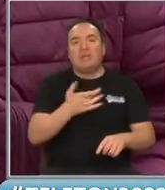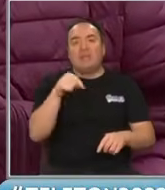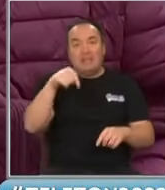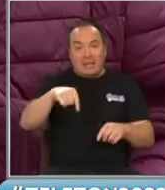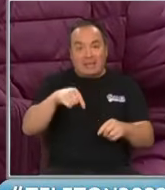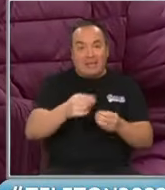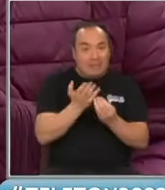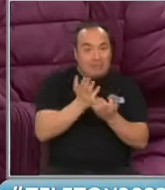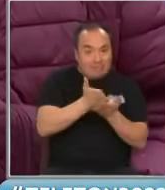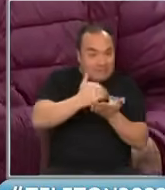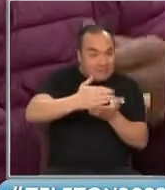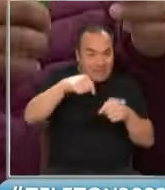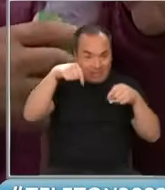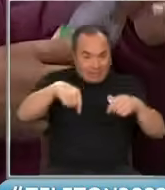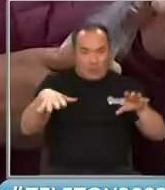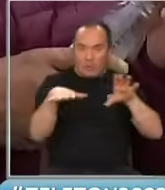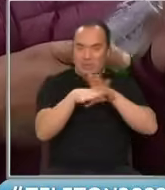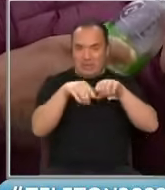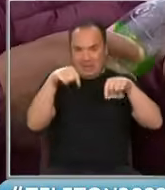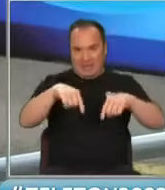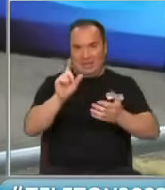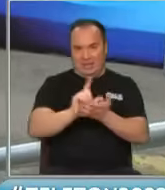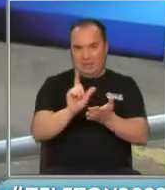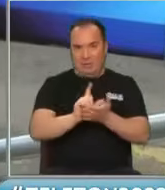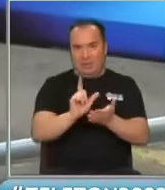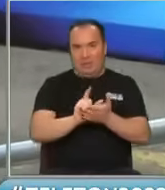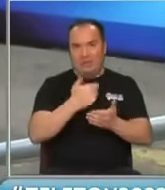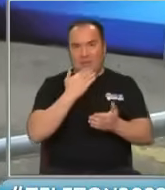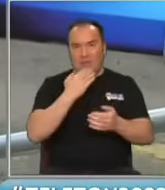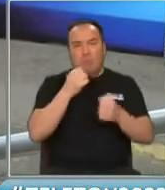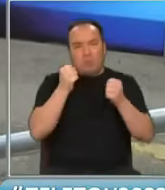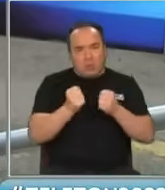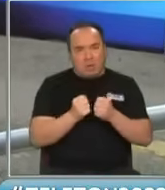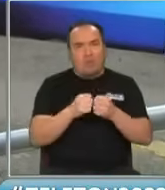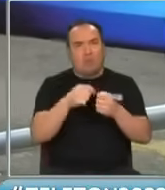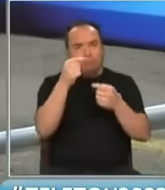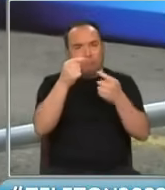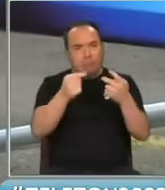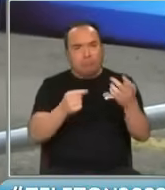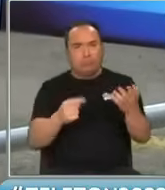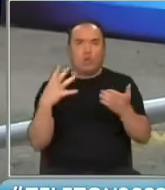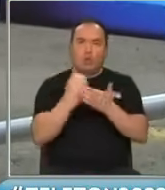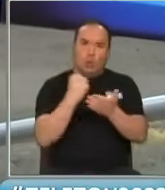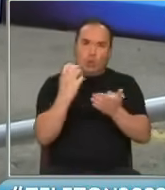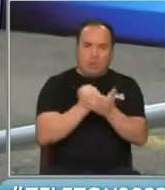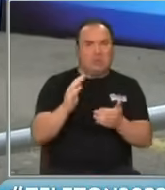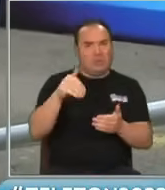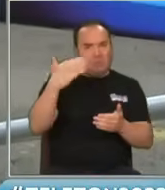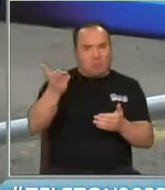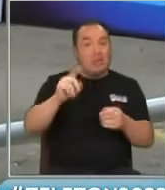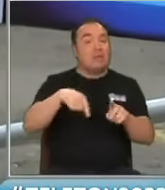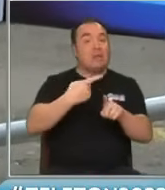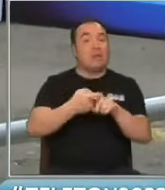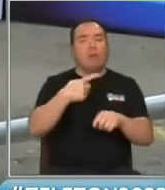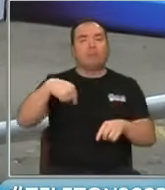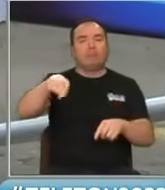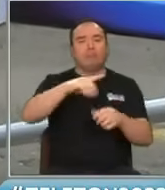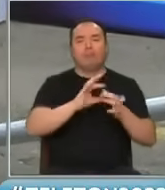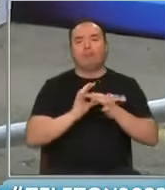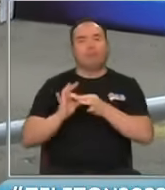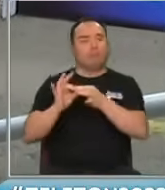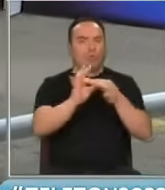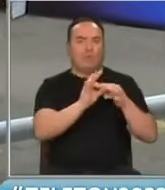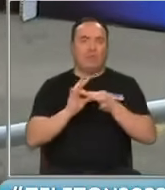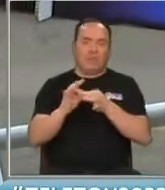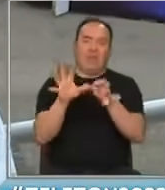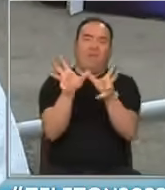Caleta Portales. Lo da más ámbito de poder seguir logrando cosas como queremos nosotros y lo hace más unirlo como pescadores y como familia que somos en